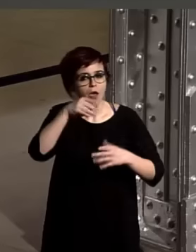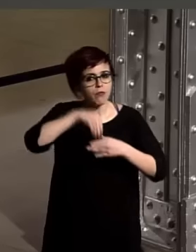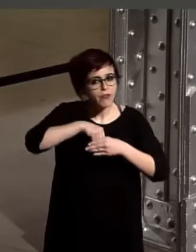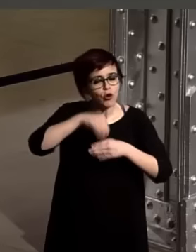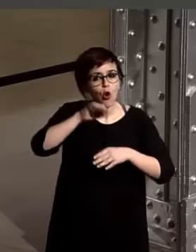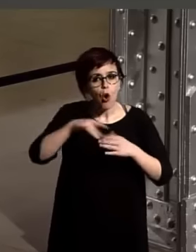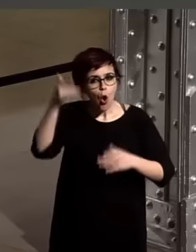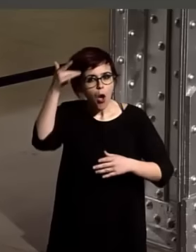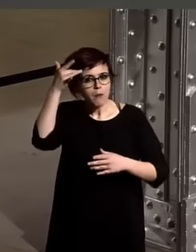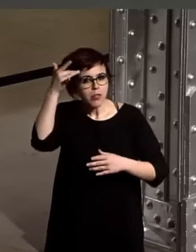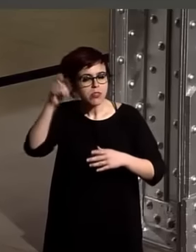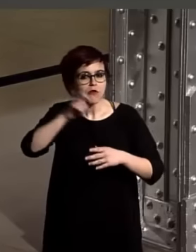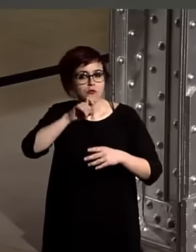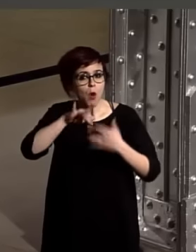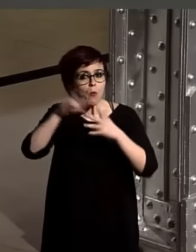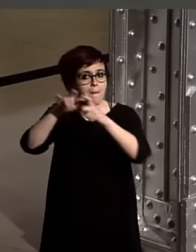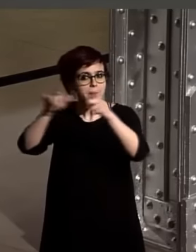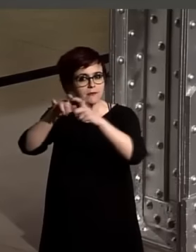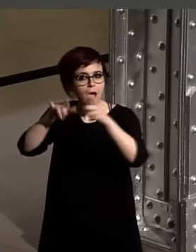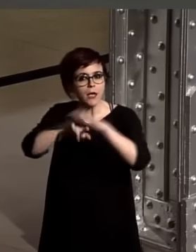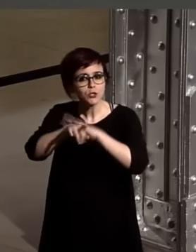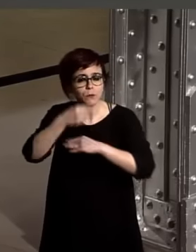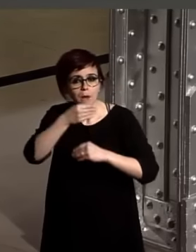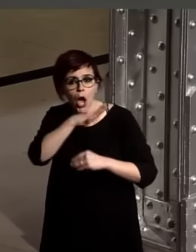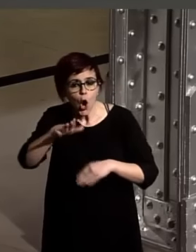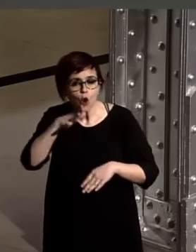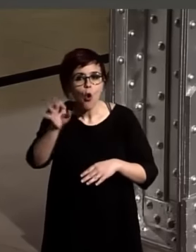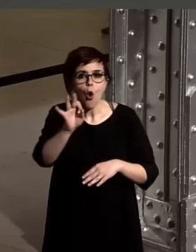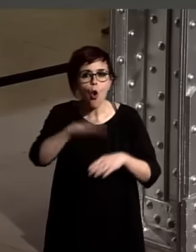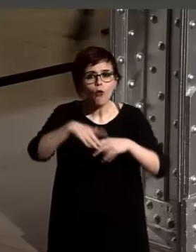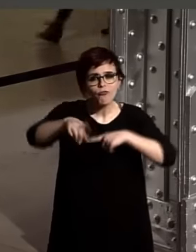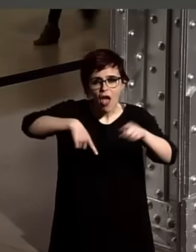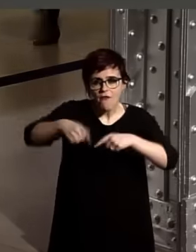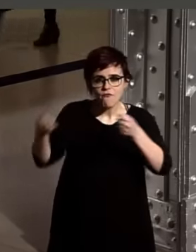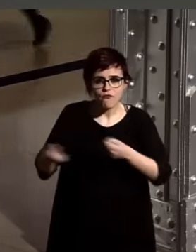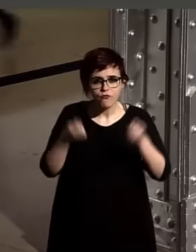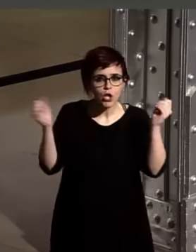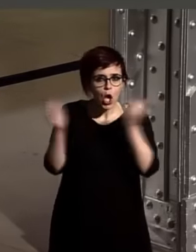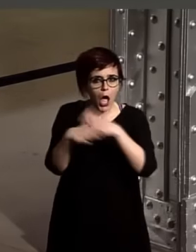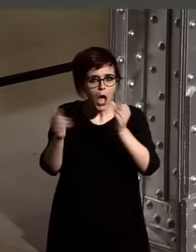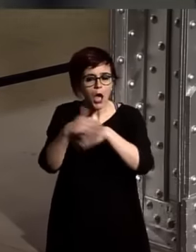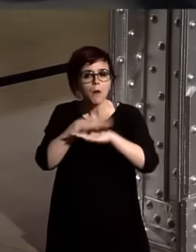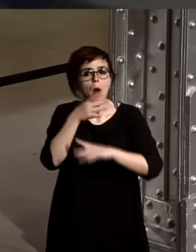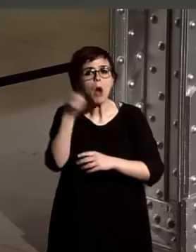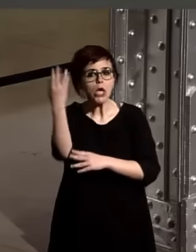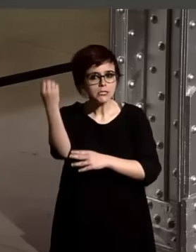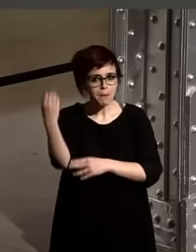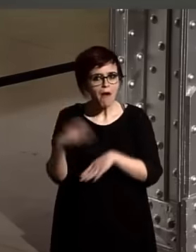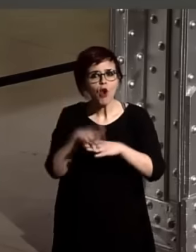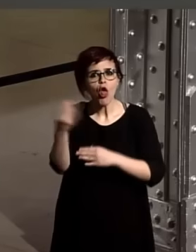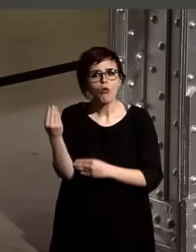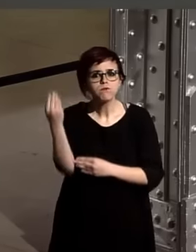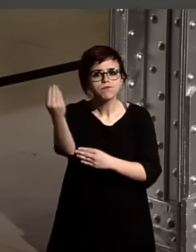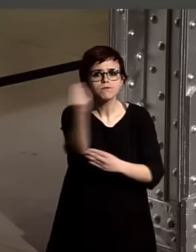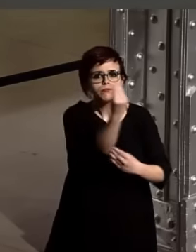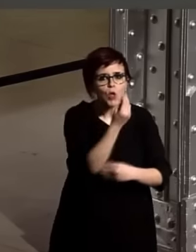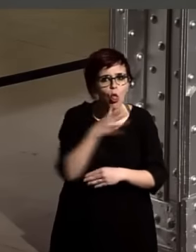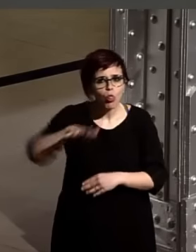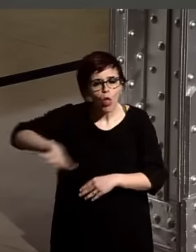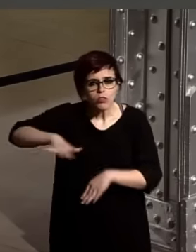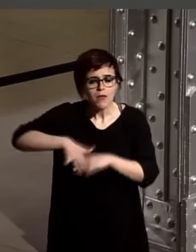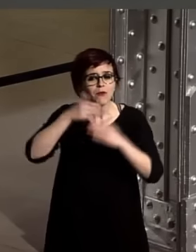mejor una empresa saber cómo funciona el tráfico nos permite saber dónde tenemos que poner los semáforos pero